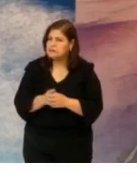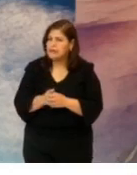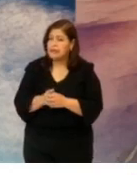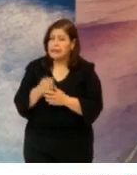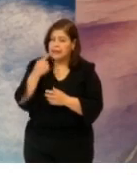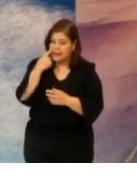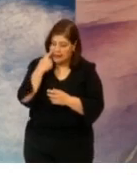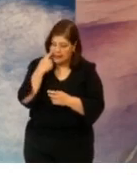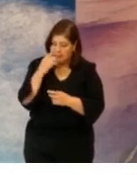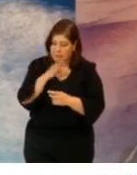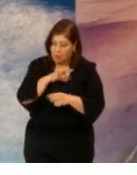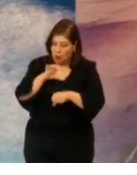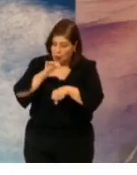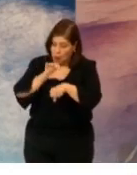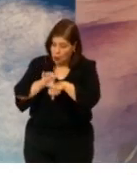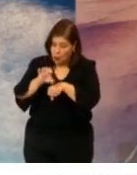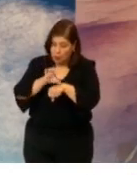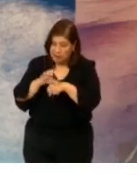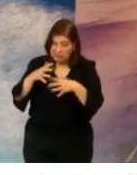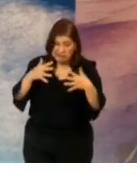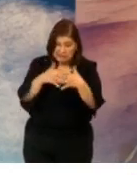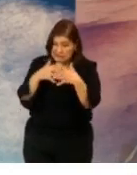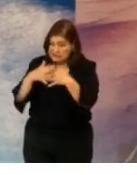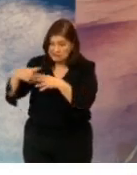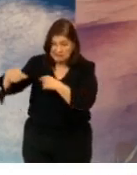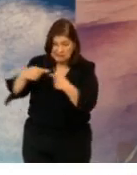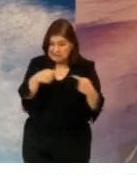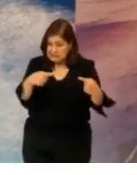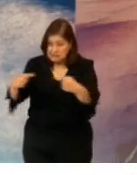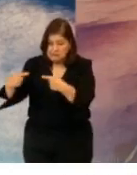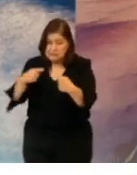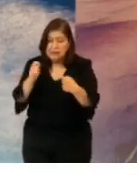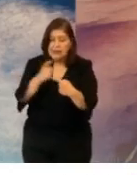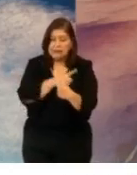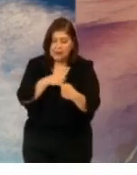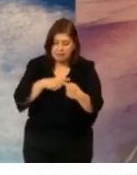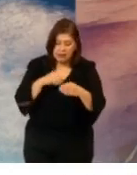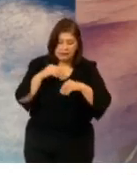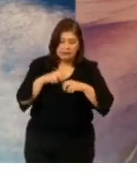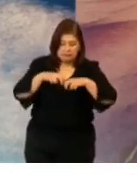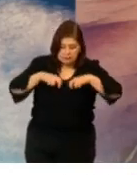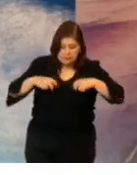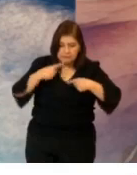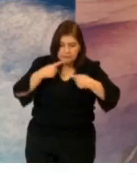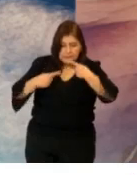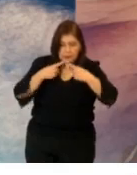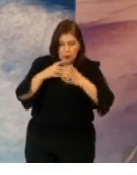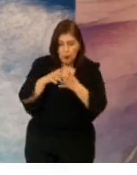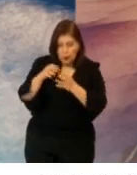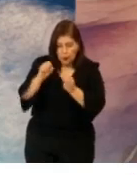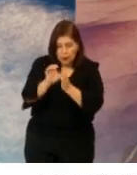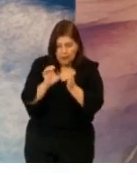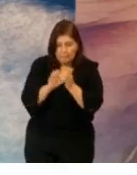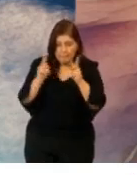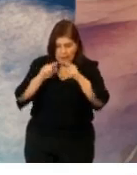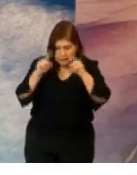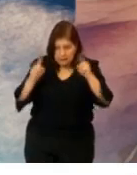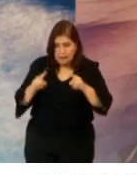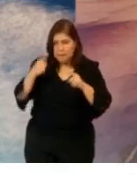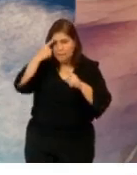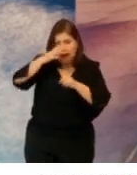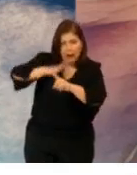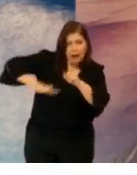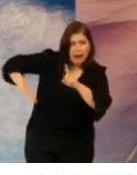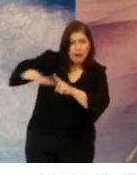de poder hacer que Colombia, en medio de la guerra, hiciera una constitución en paz, fue que logramos que toda la sociedad civil se pusiera